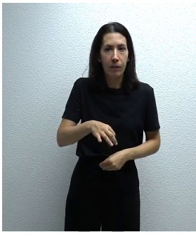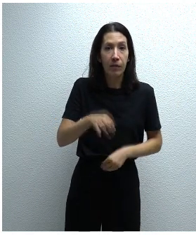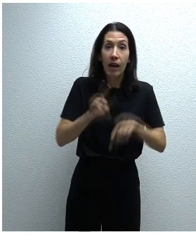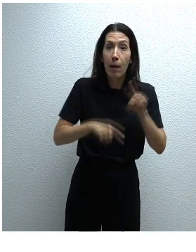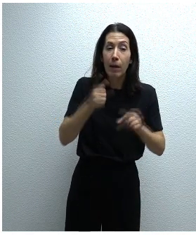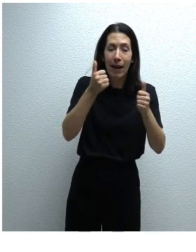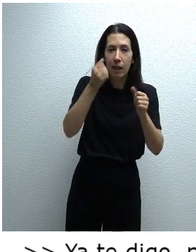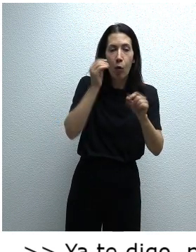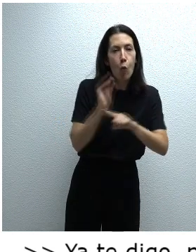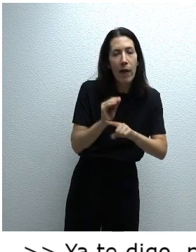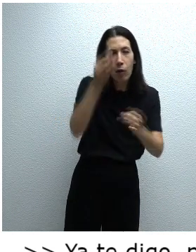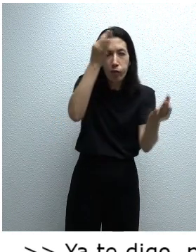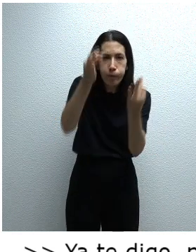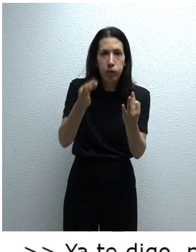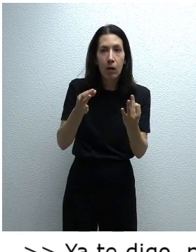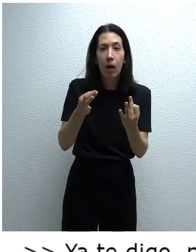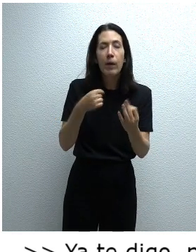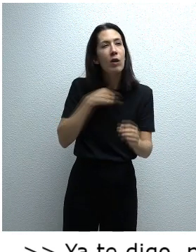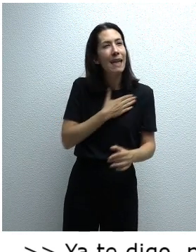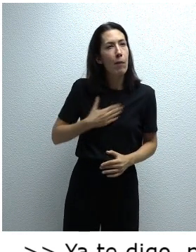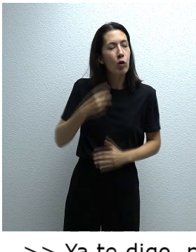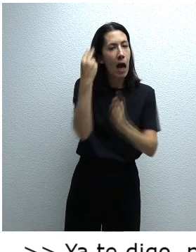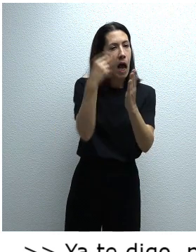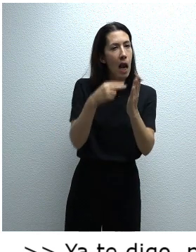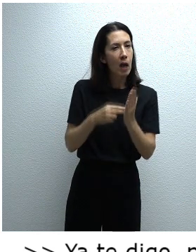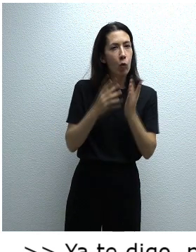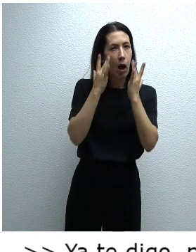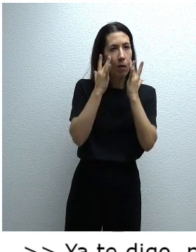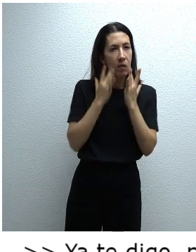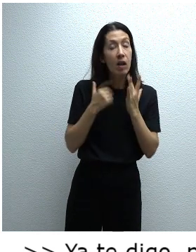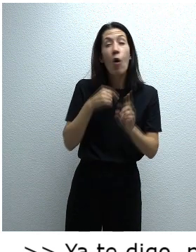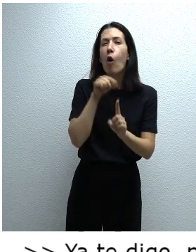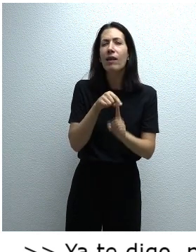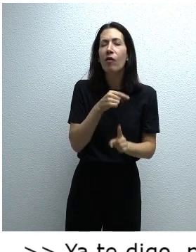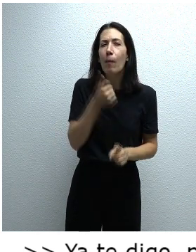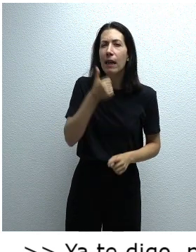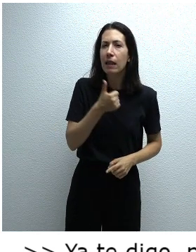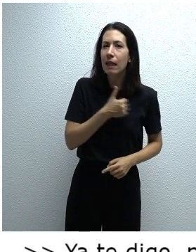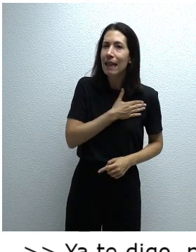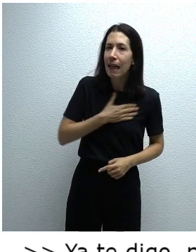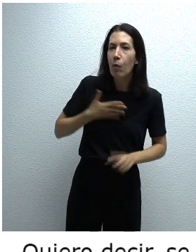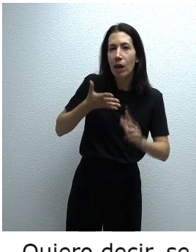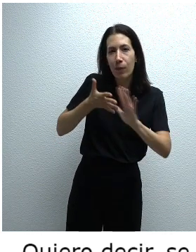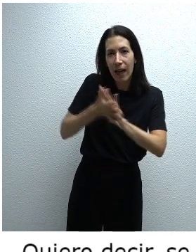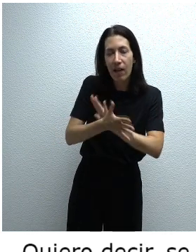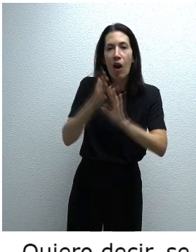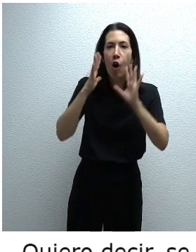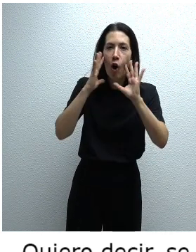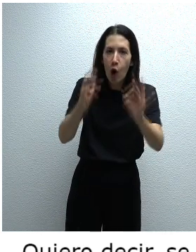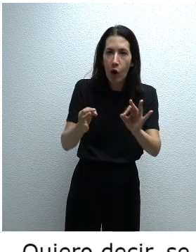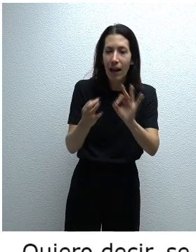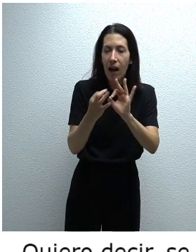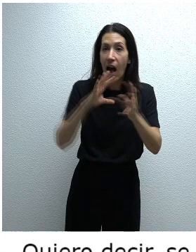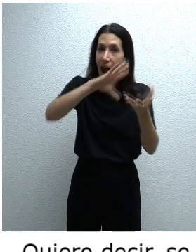menos, pero más que una lectura rígida de lo que viene el instrumento, yo creo que se trata más bien de una explicación razonable y adaptada a